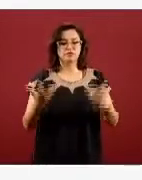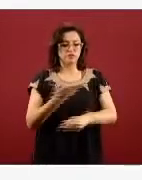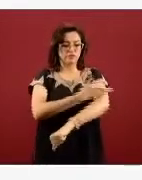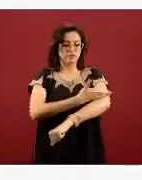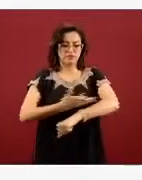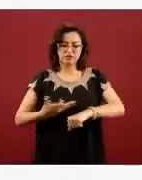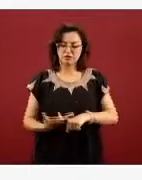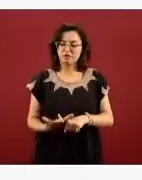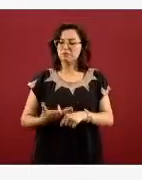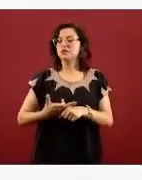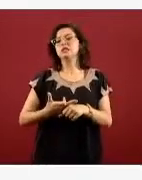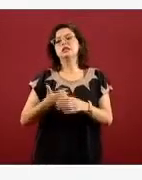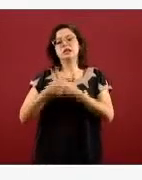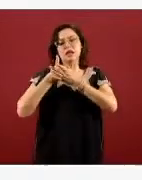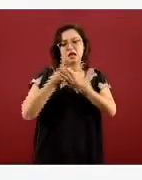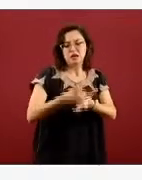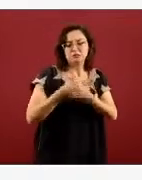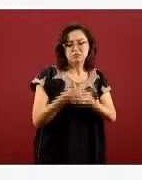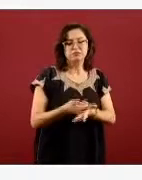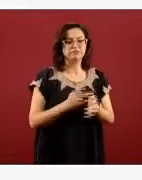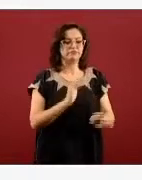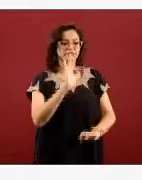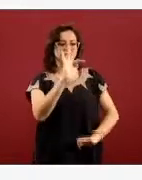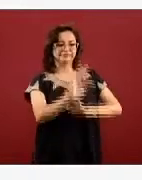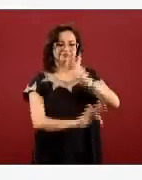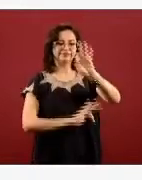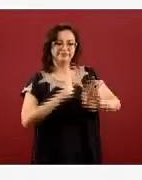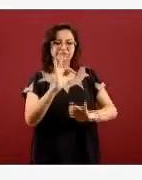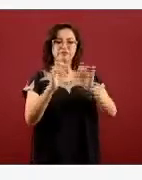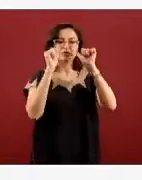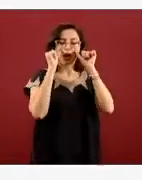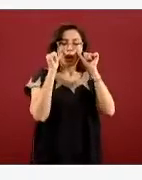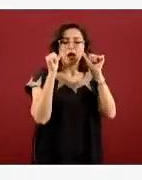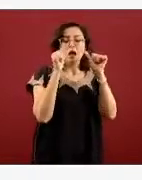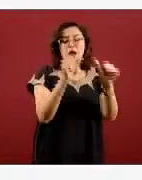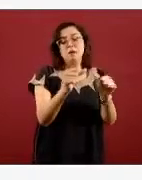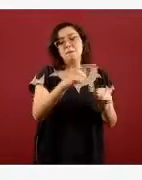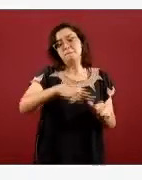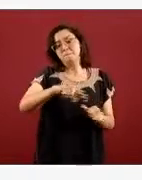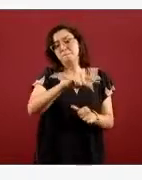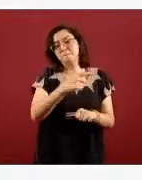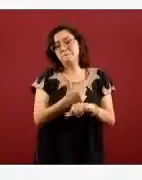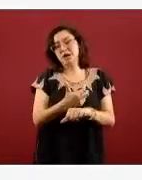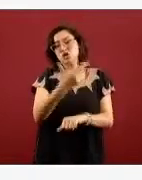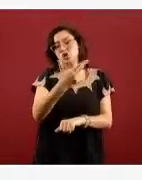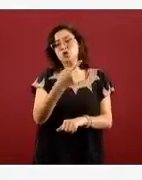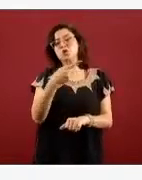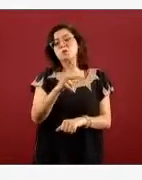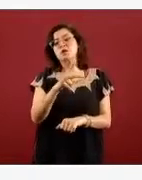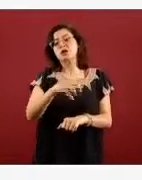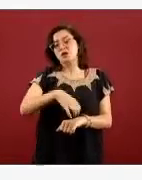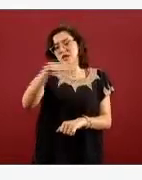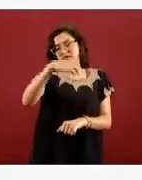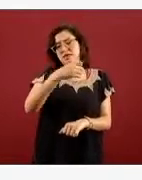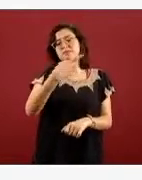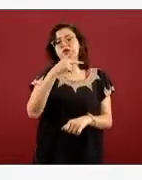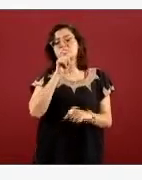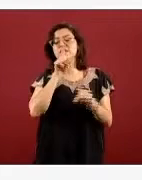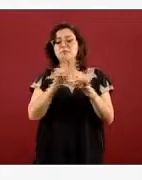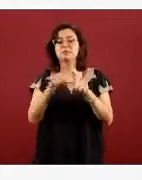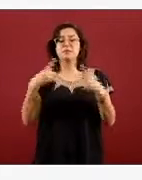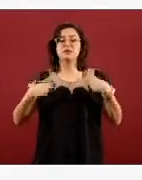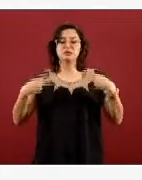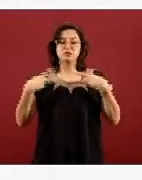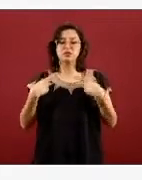un protocolo de asistencia y de atención, sobre todo, decíamos, a los mayores de edad, pero también a las personas con hipertensión, con